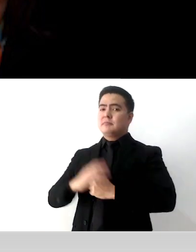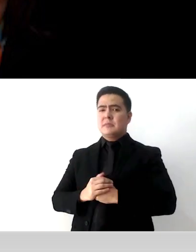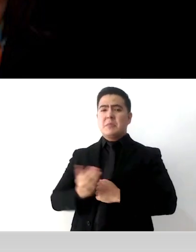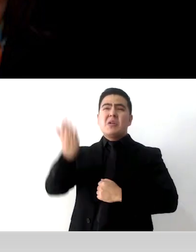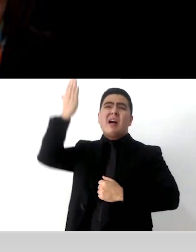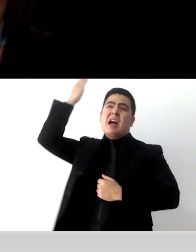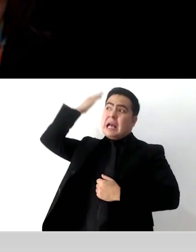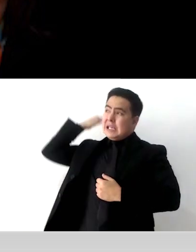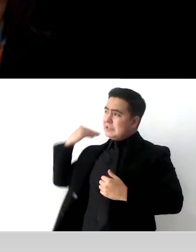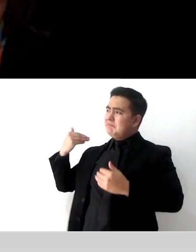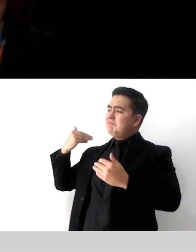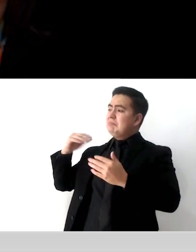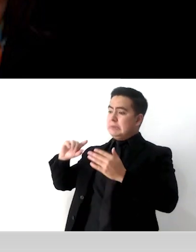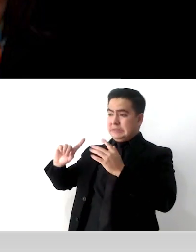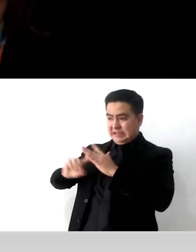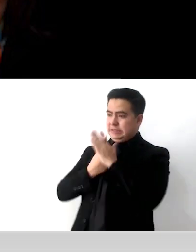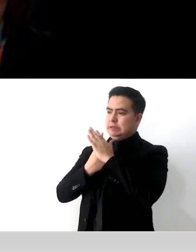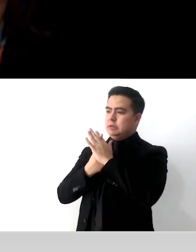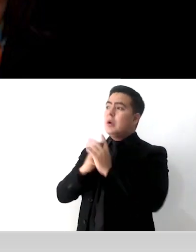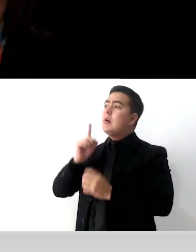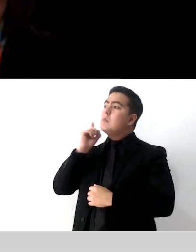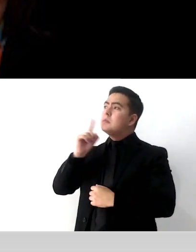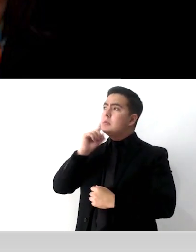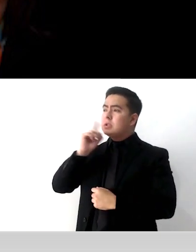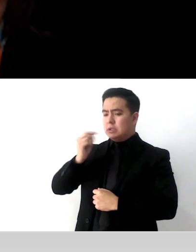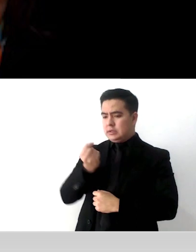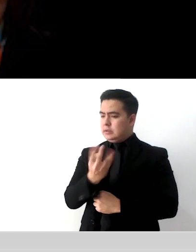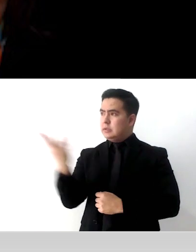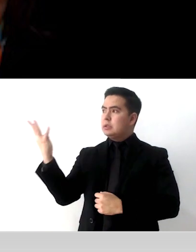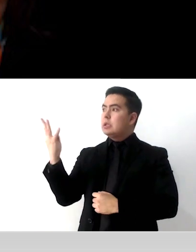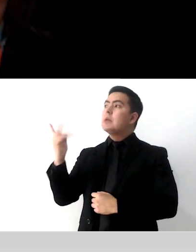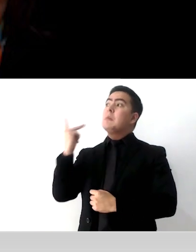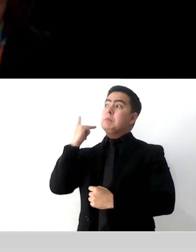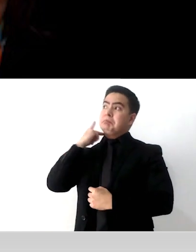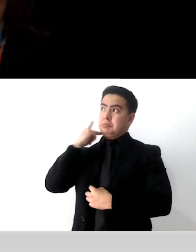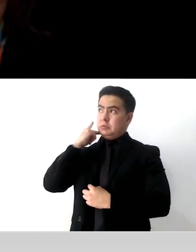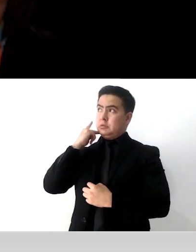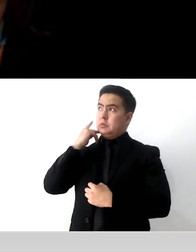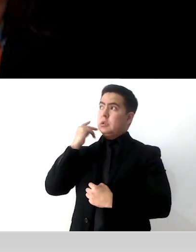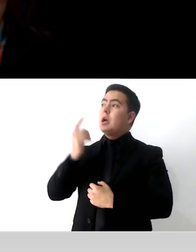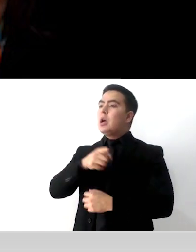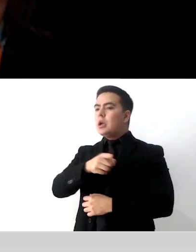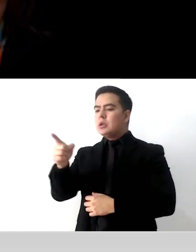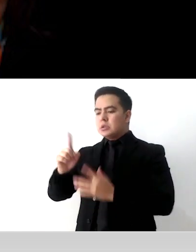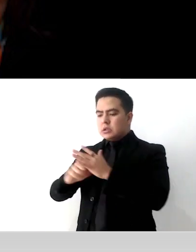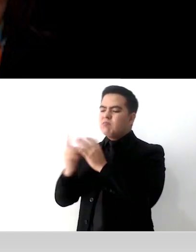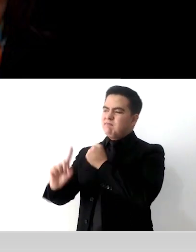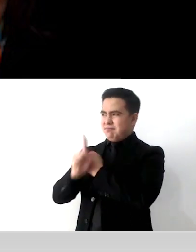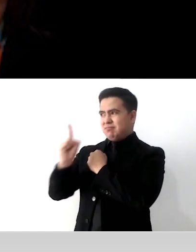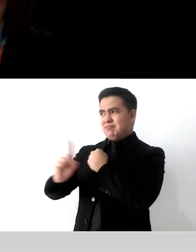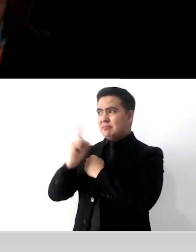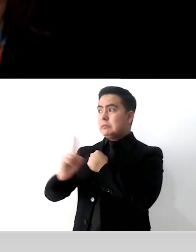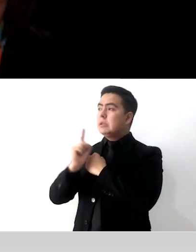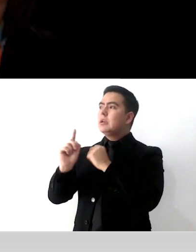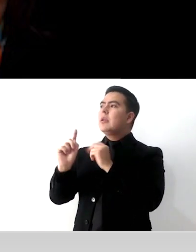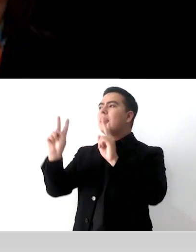estado presente pues desde que las mujeres han decidido y han tenido la